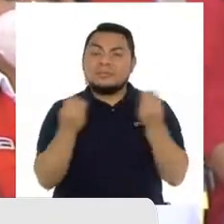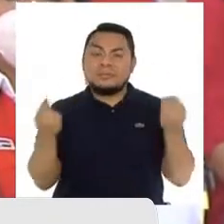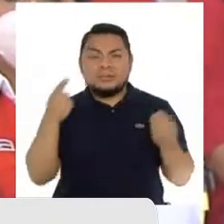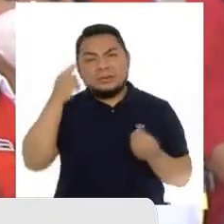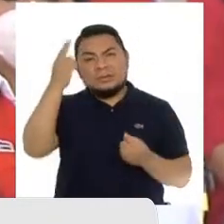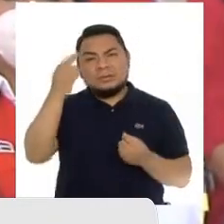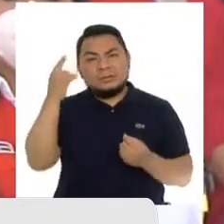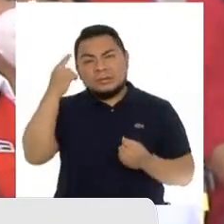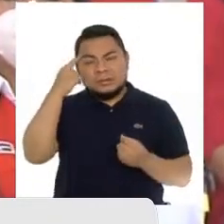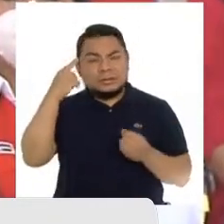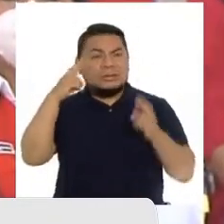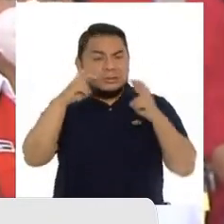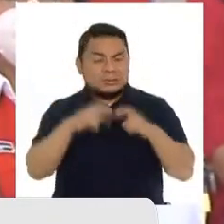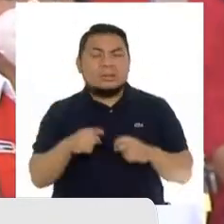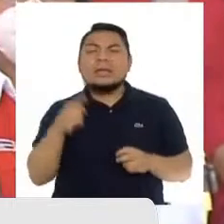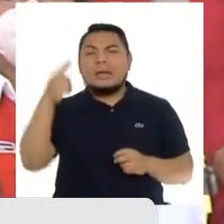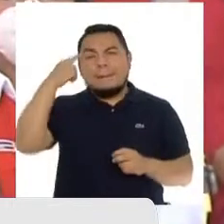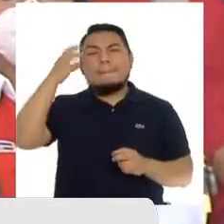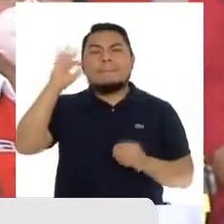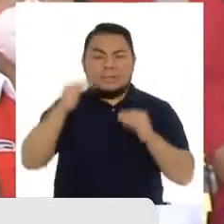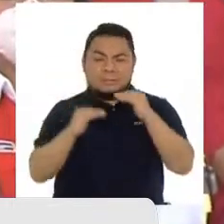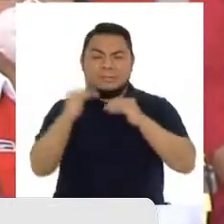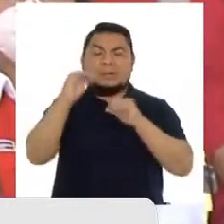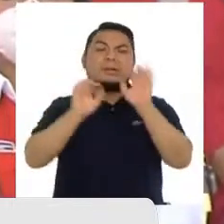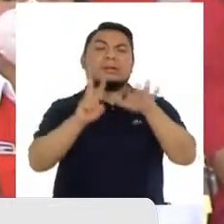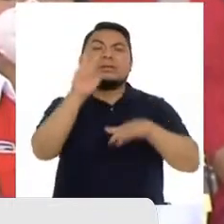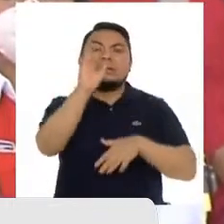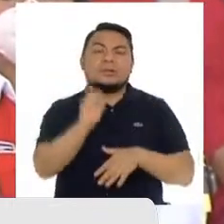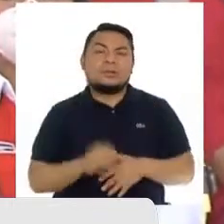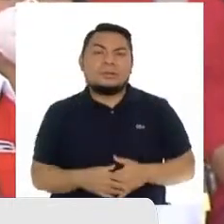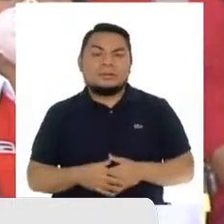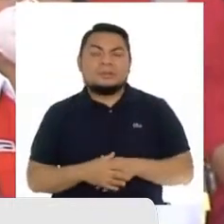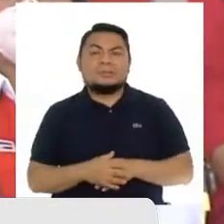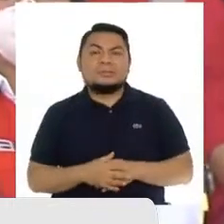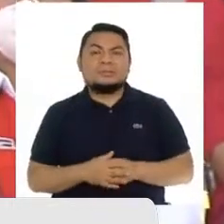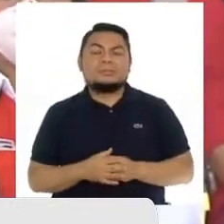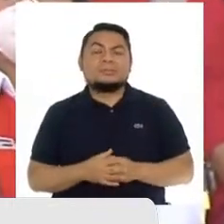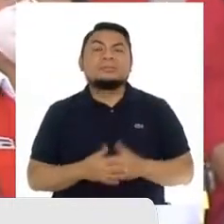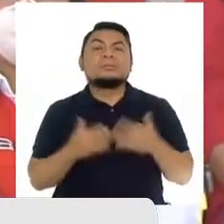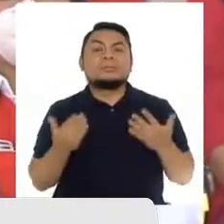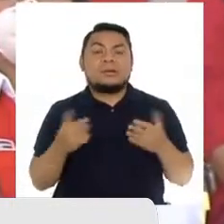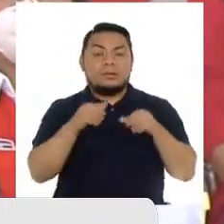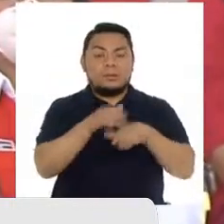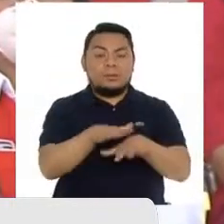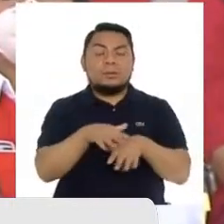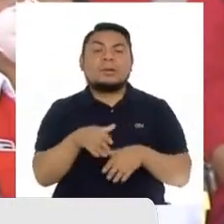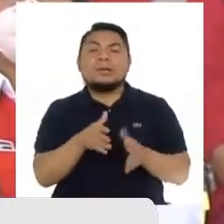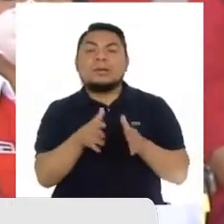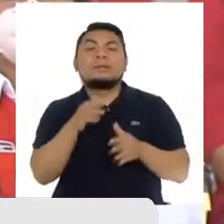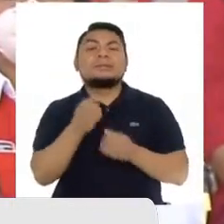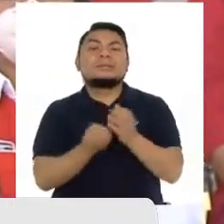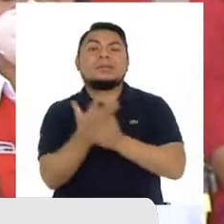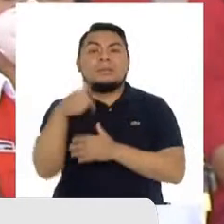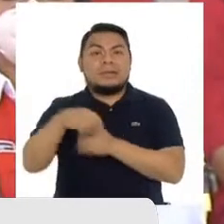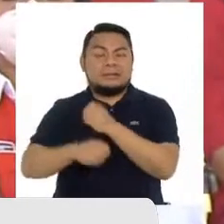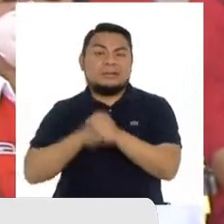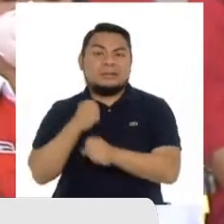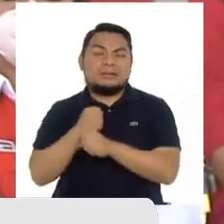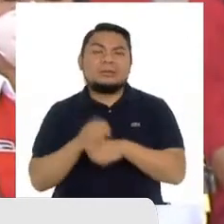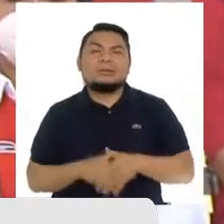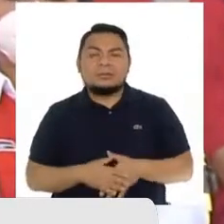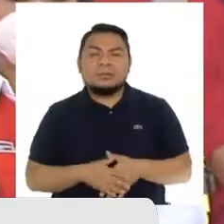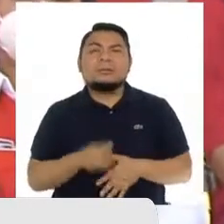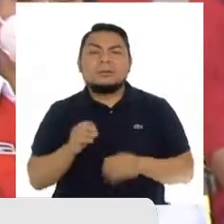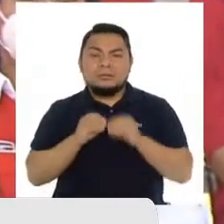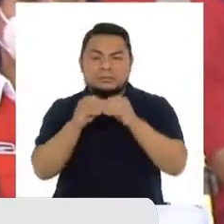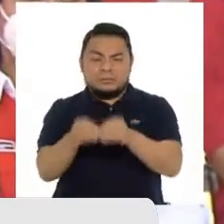piensan que superará el 12 por ciento entre julio y septiembre de este año se